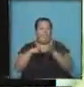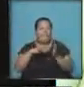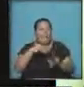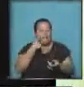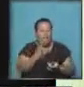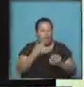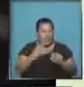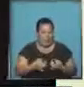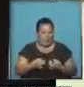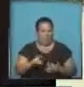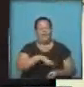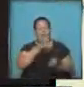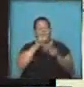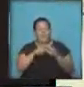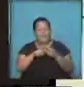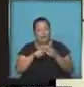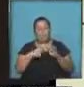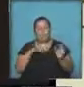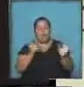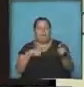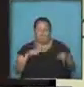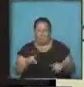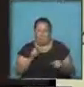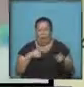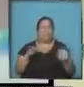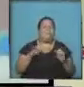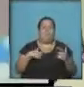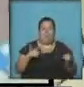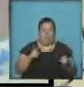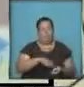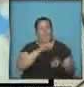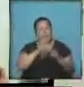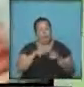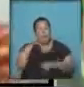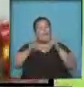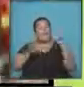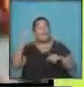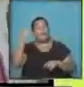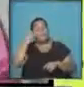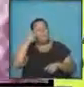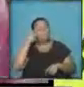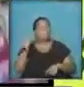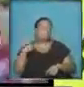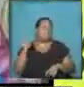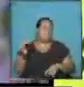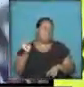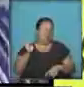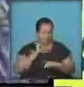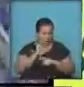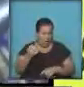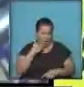controlado. En segundo lugar, no lo podemos calcular. No se puede calcular. Claro. En segundo lugar, mucha gente cree que sabe y no